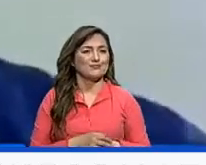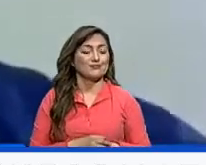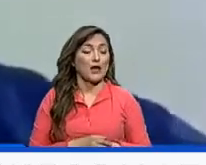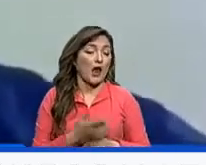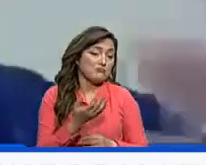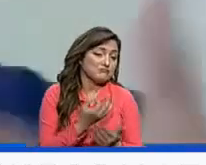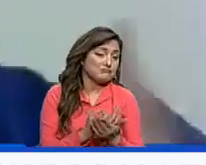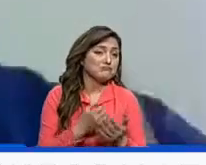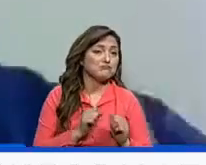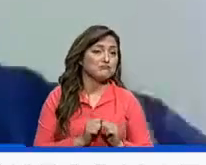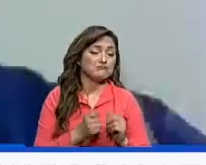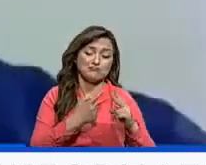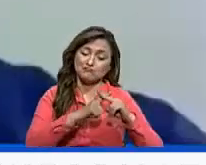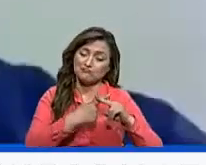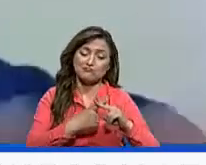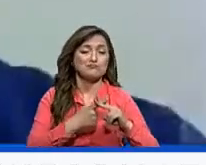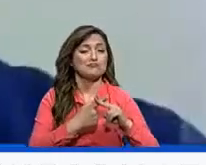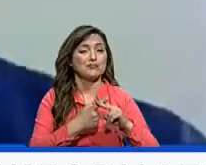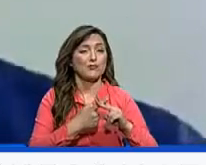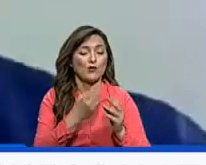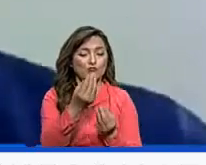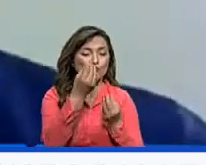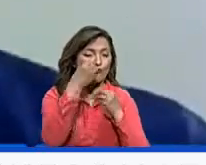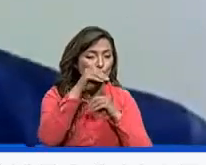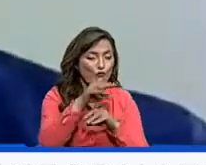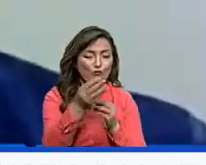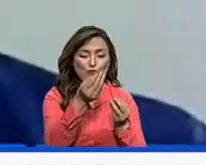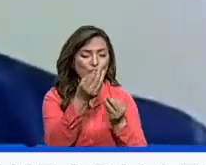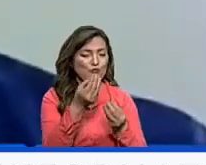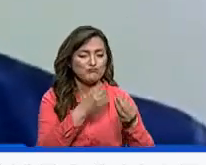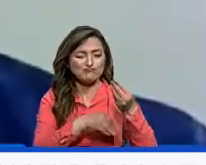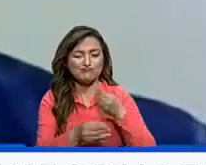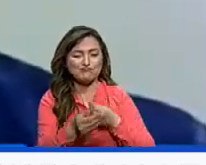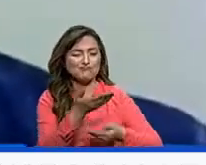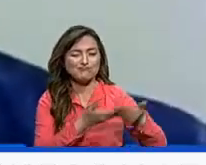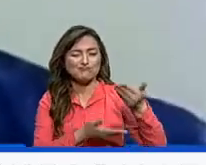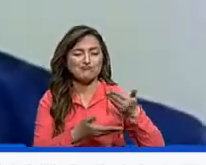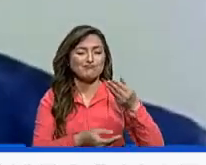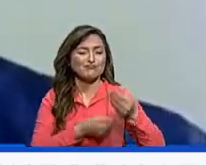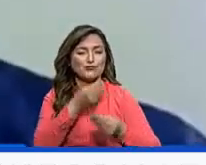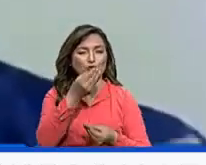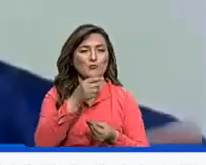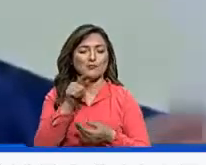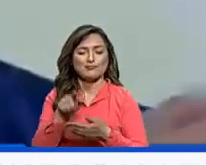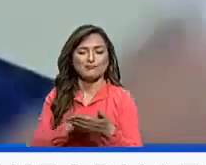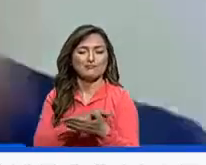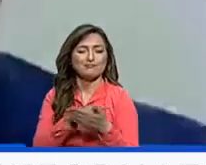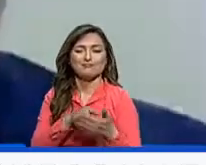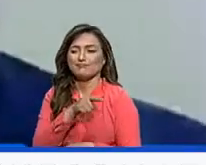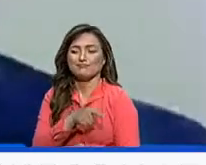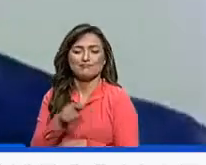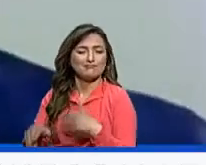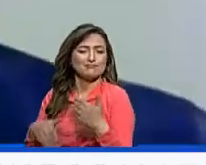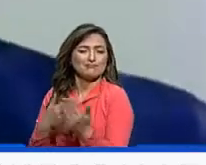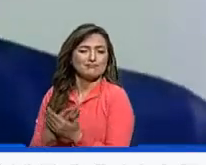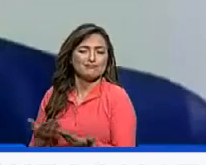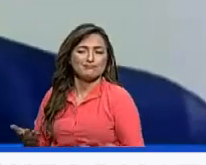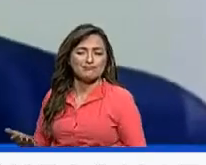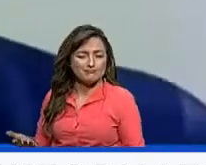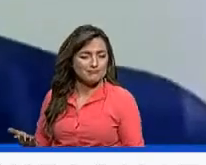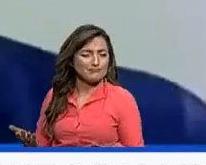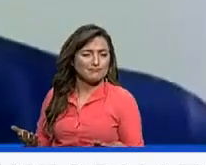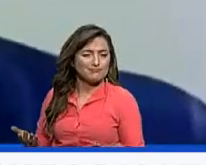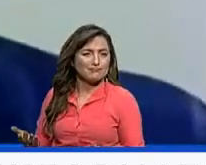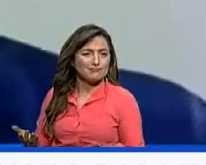chance de tener esa herramienta para tener cruce de información. Si hoy día vuelves a eliminar las elecciones, ahora sí, las deducciones para todos.